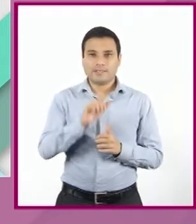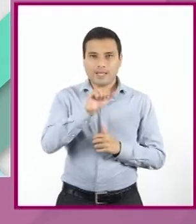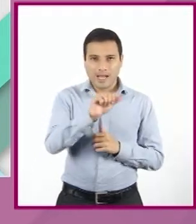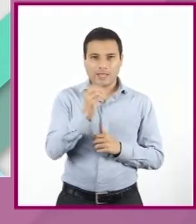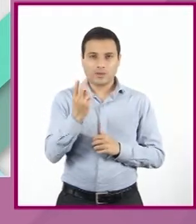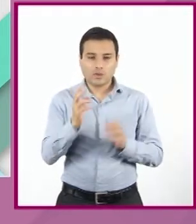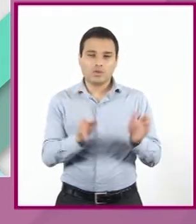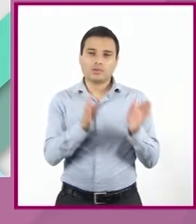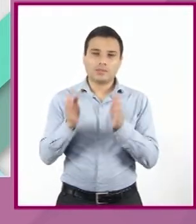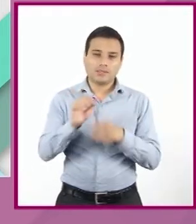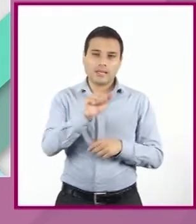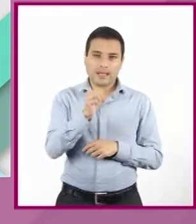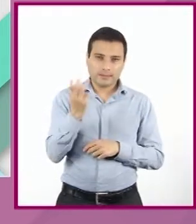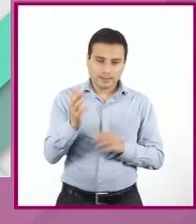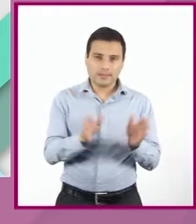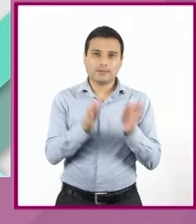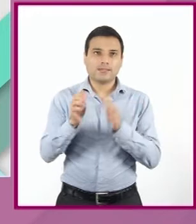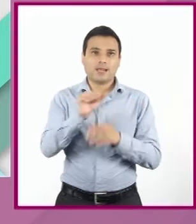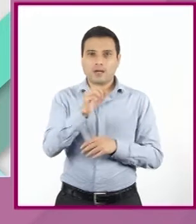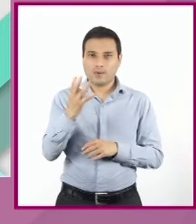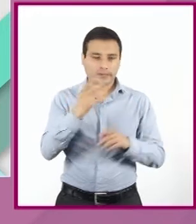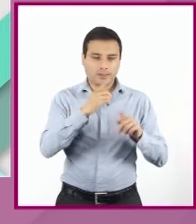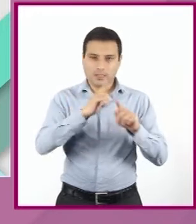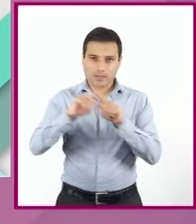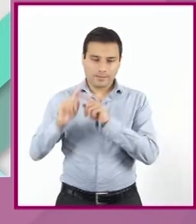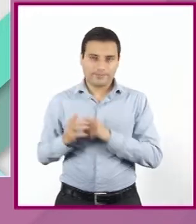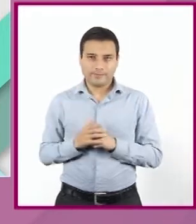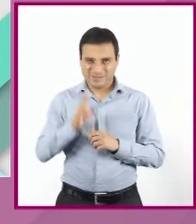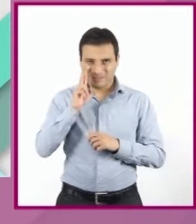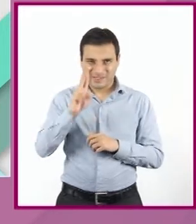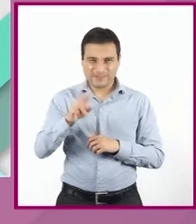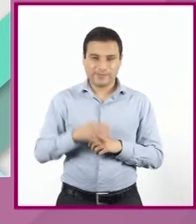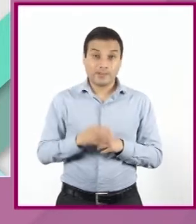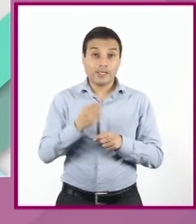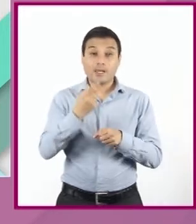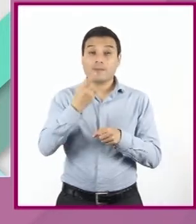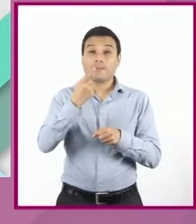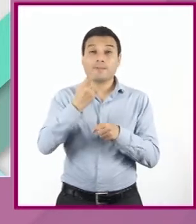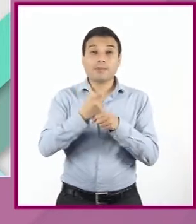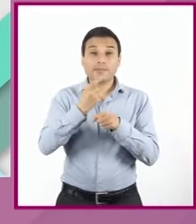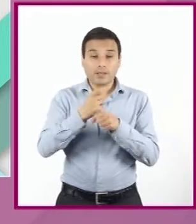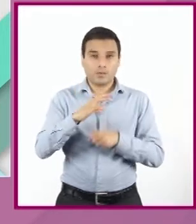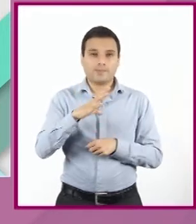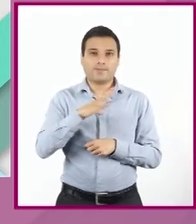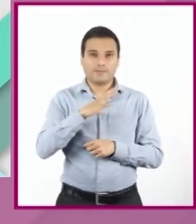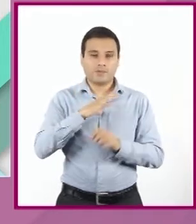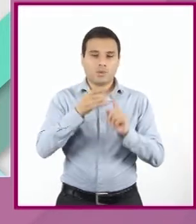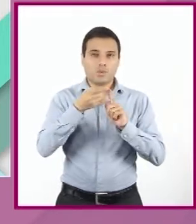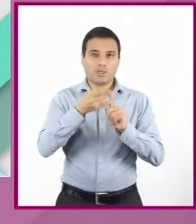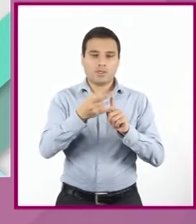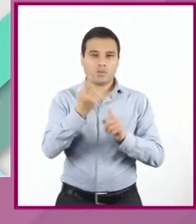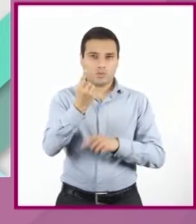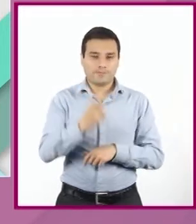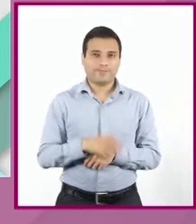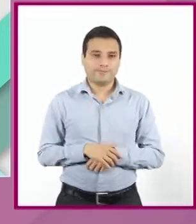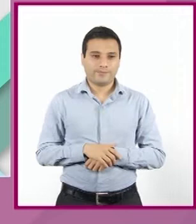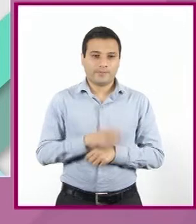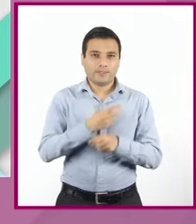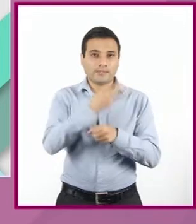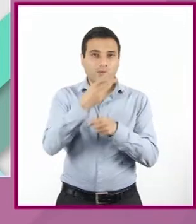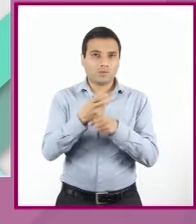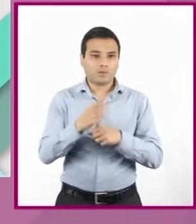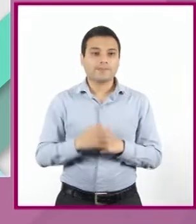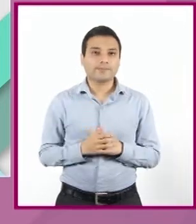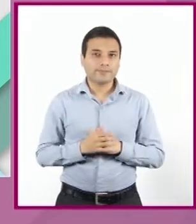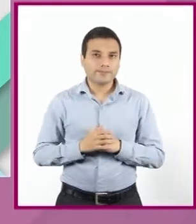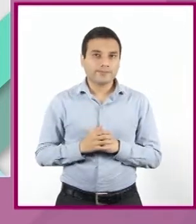así sucesivamente. Como pueden ver, el primer término está formado por un cuadrado. En el segundo término,